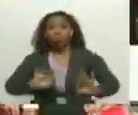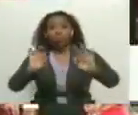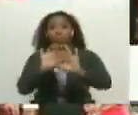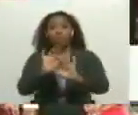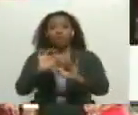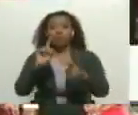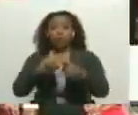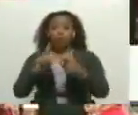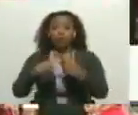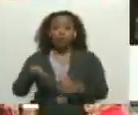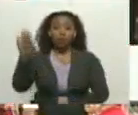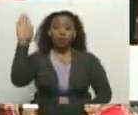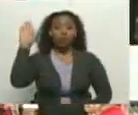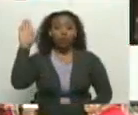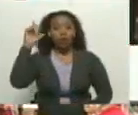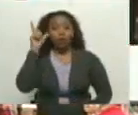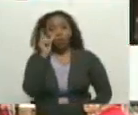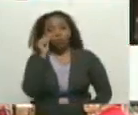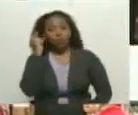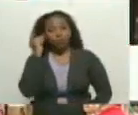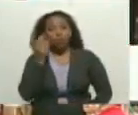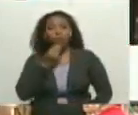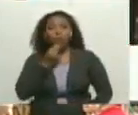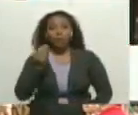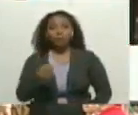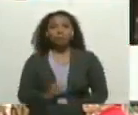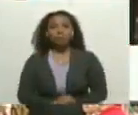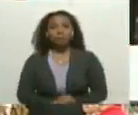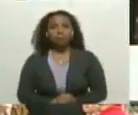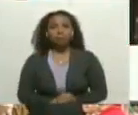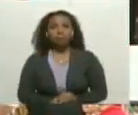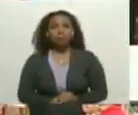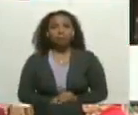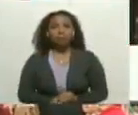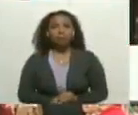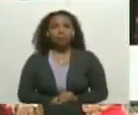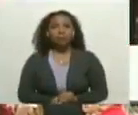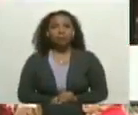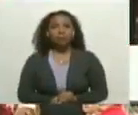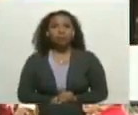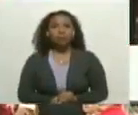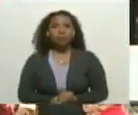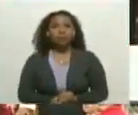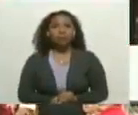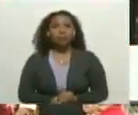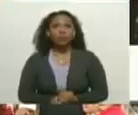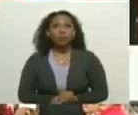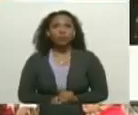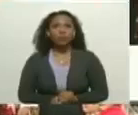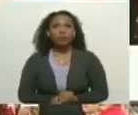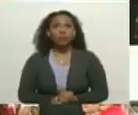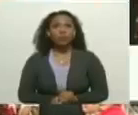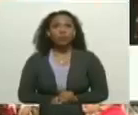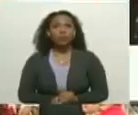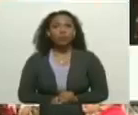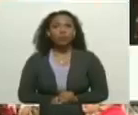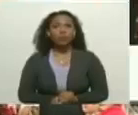Entonces, juramentarse, muchachos, es un gran compromiso. Una cosa de